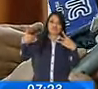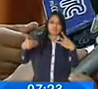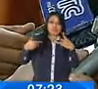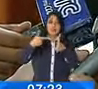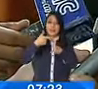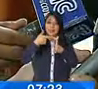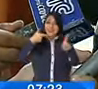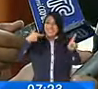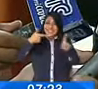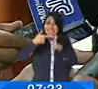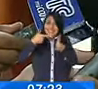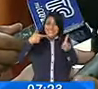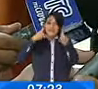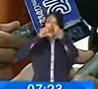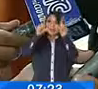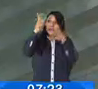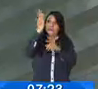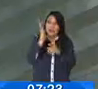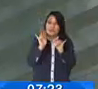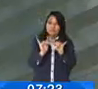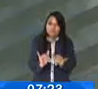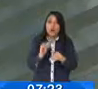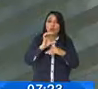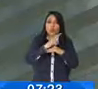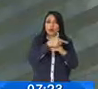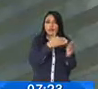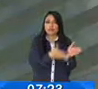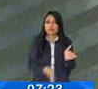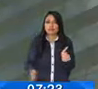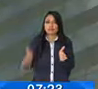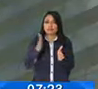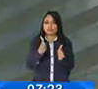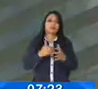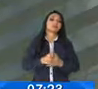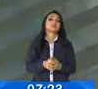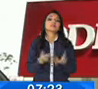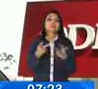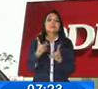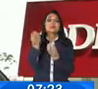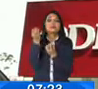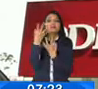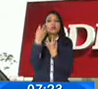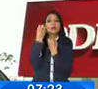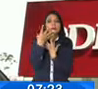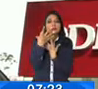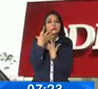el inicio de la presencia de Odebrecht en el país. Mientras tanto, se espera la revelación de la información